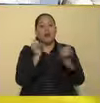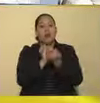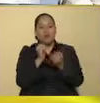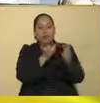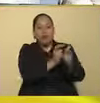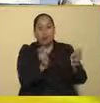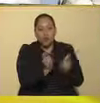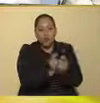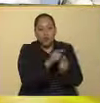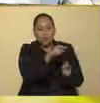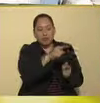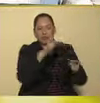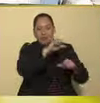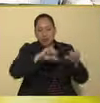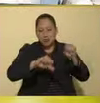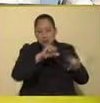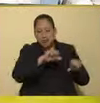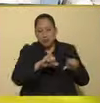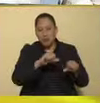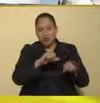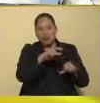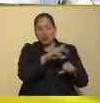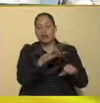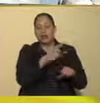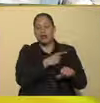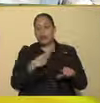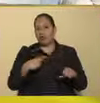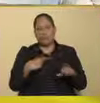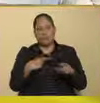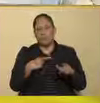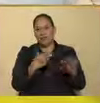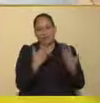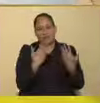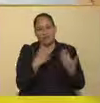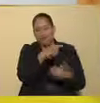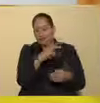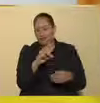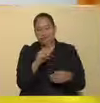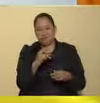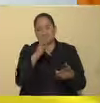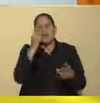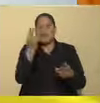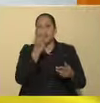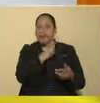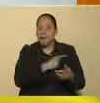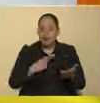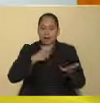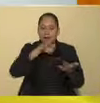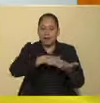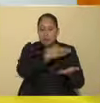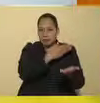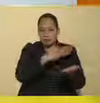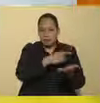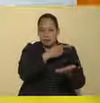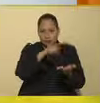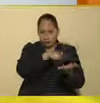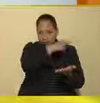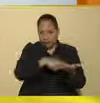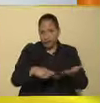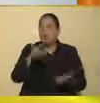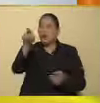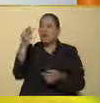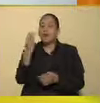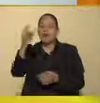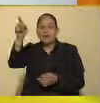cirugía estética, que creo que no deberían existir, se está legislando de tal manera que solo los cirujanos plásticos sean capaces